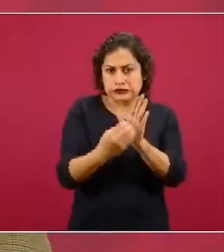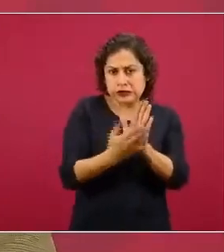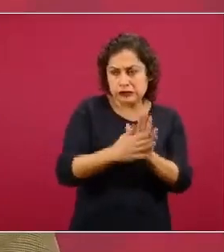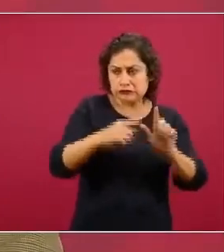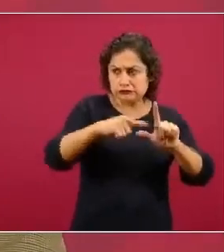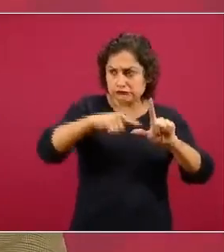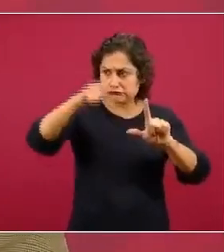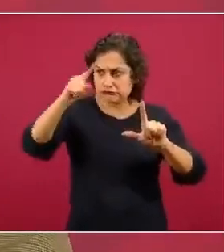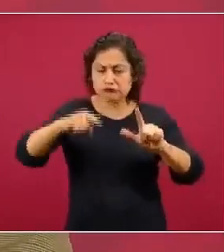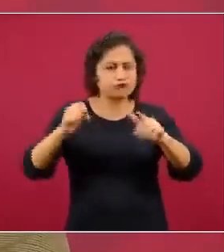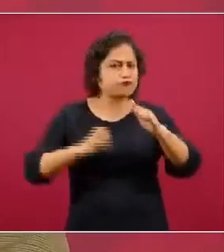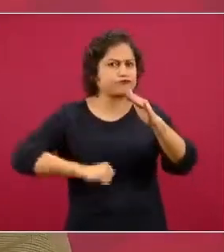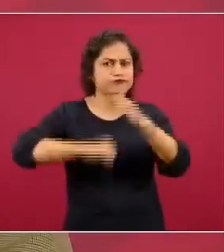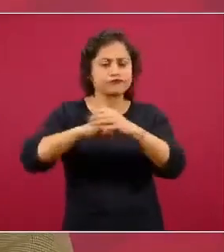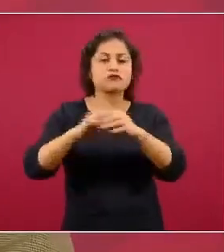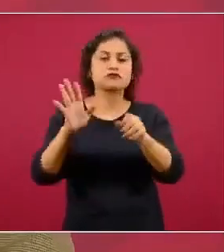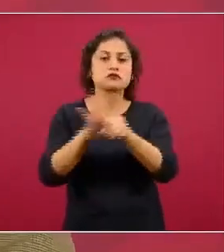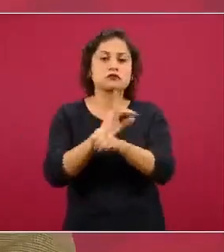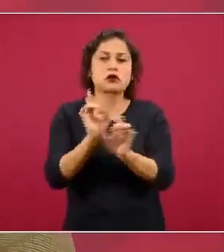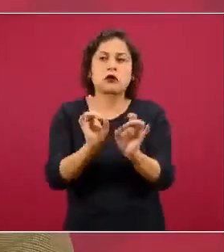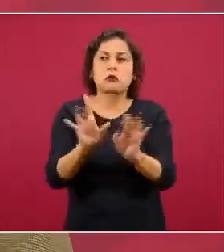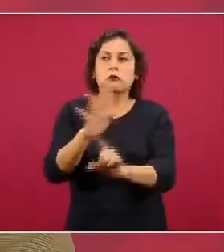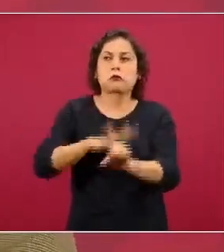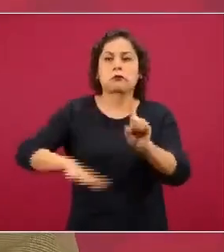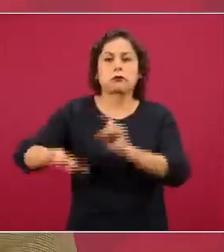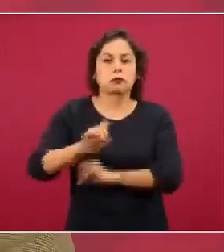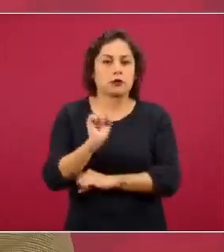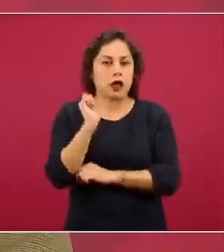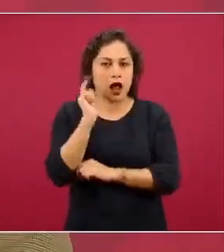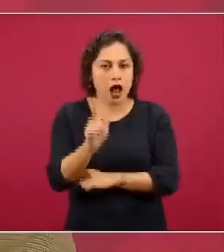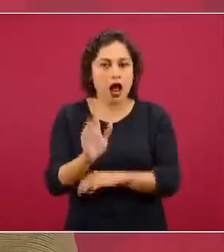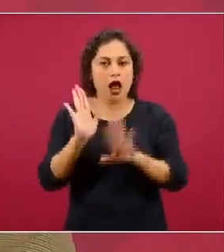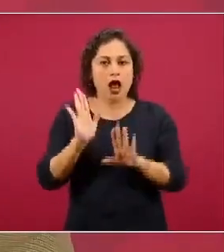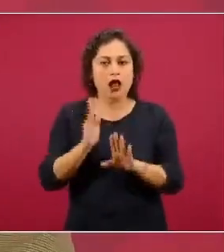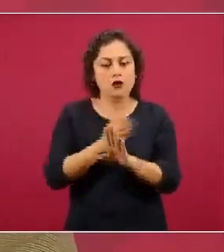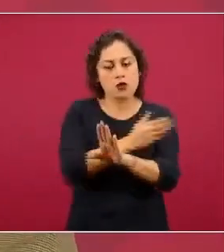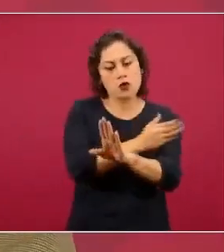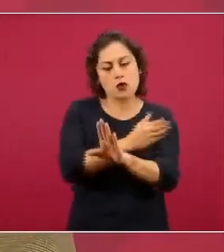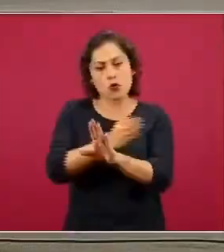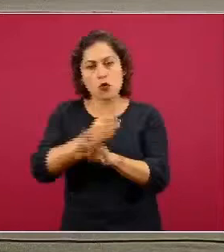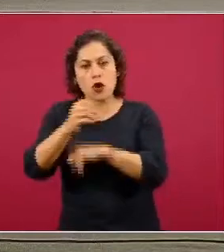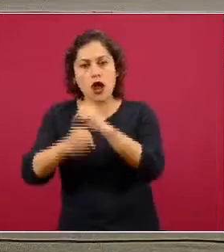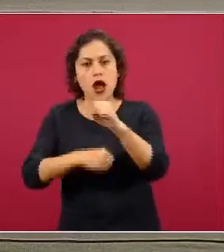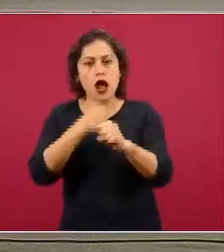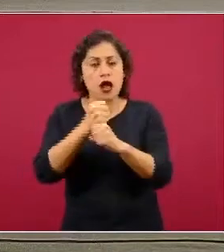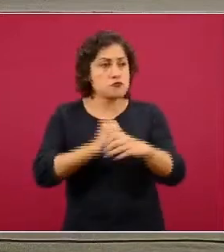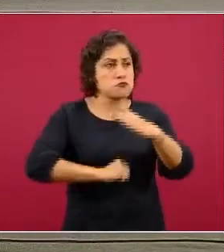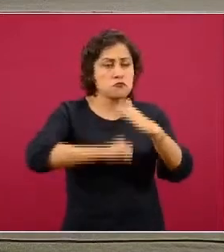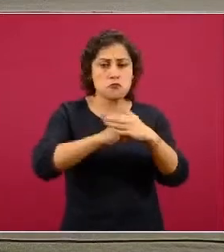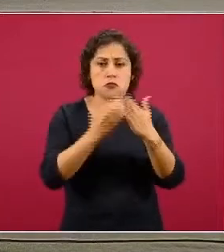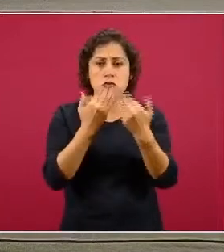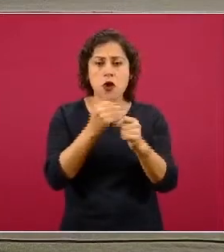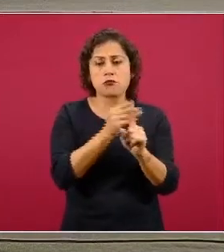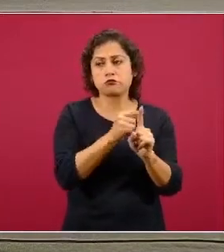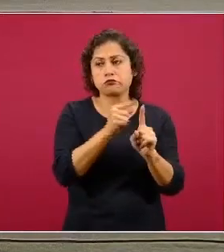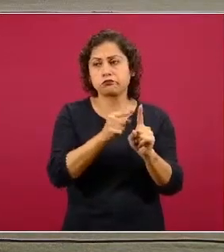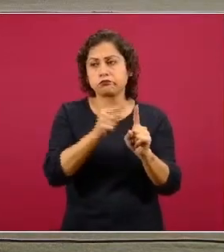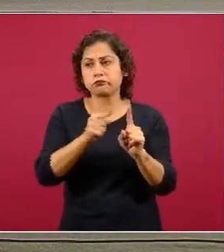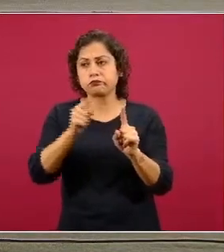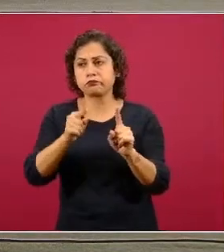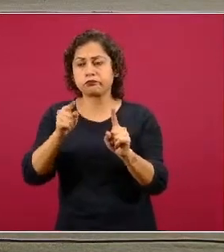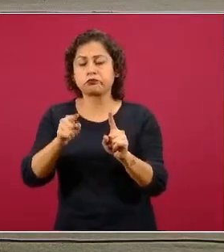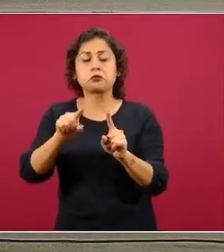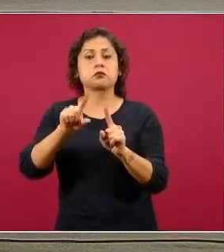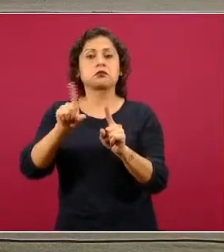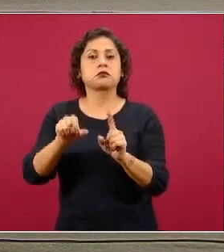desastre, pero en general la curva pues no tiene excesos en todo el año, sino ¿por qué? Porque se van promediando, es parte de lo que se va esperando, ¿no?